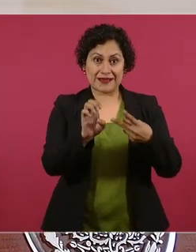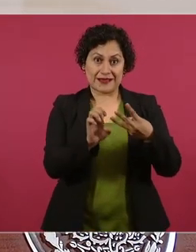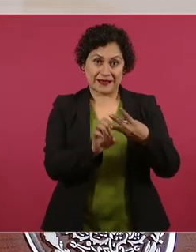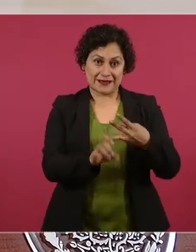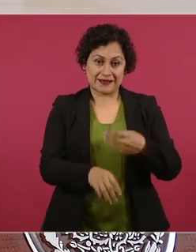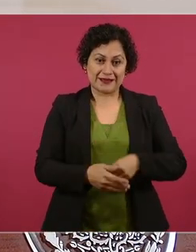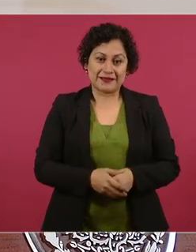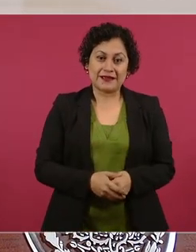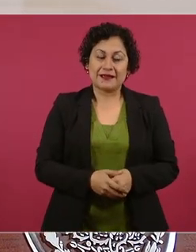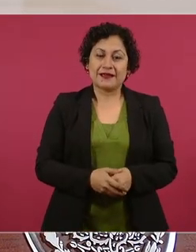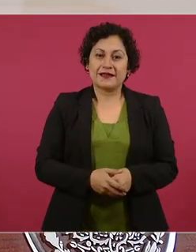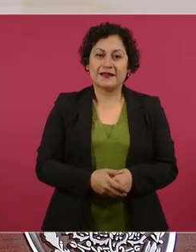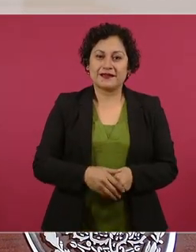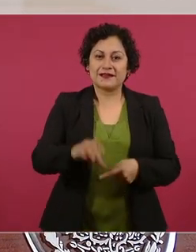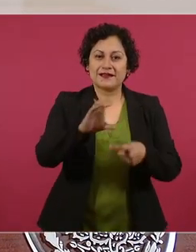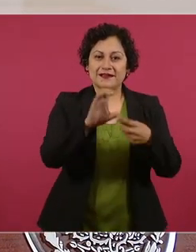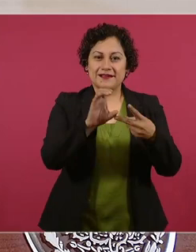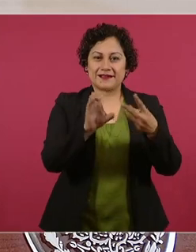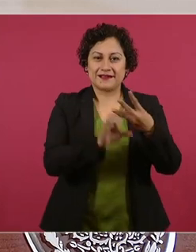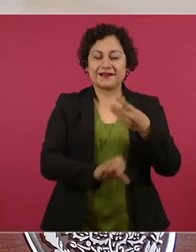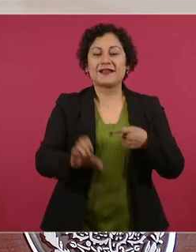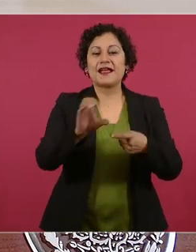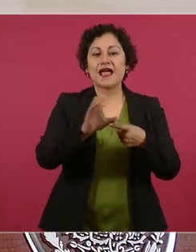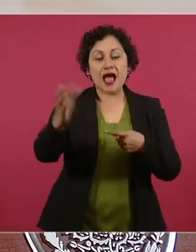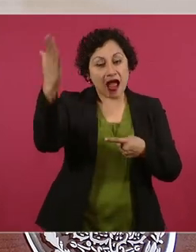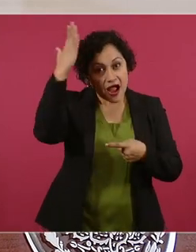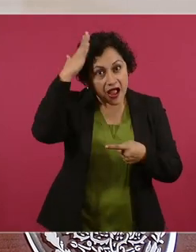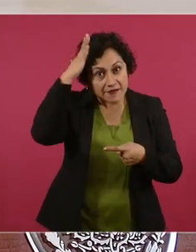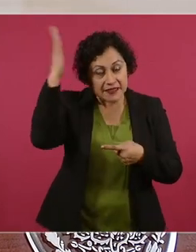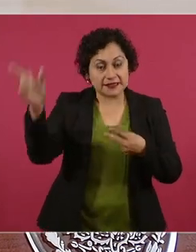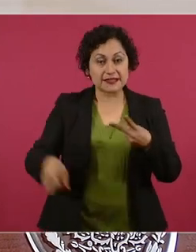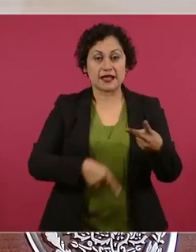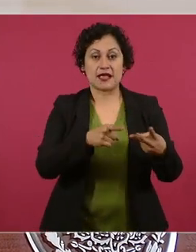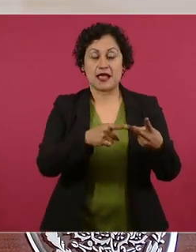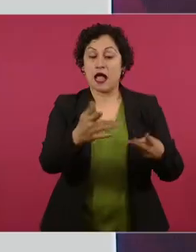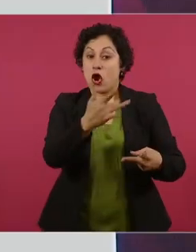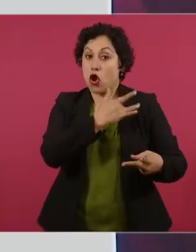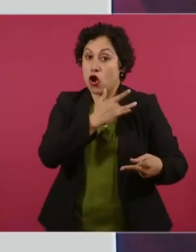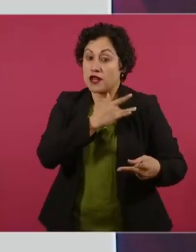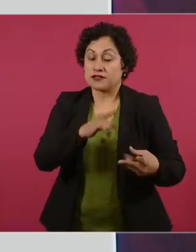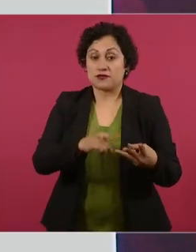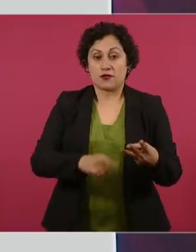cabeza, corazón y carácter.